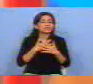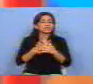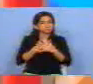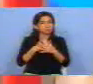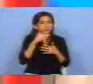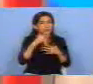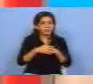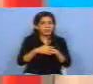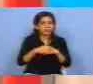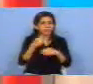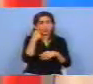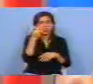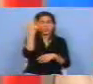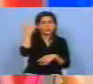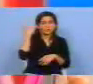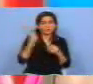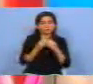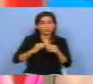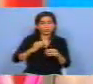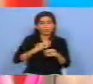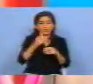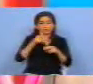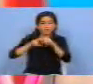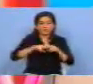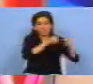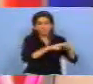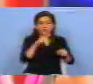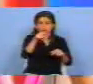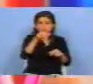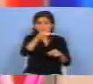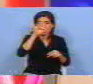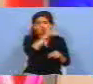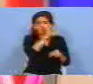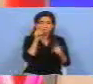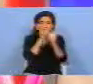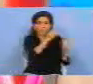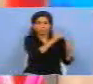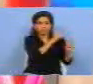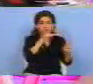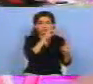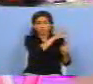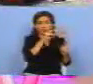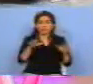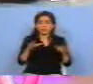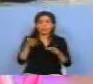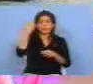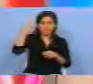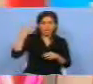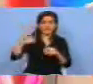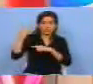quiero te conozco hace muchísimos años y a la gente que está en la mesa la he elegido personalmente tanto a ellos como a la gente que ha pasado por acá